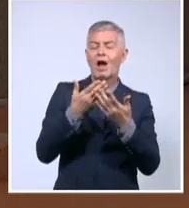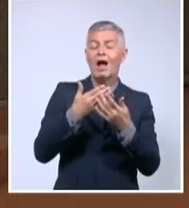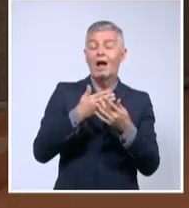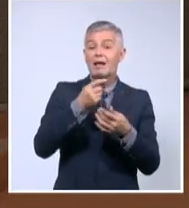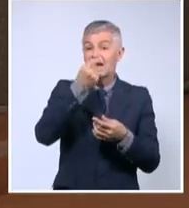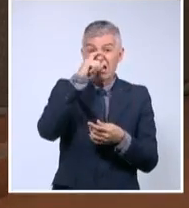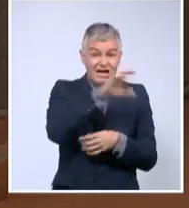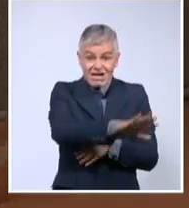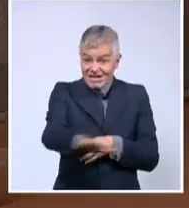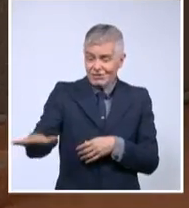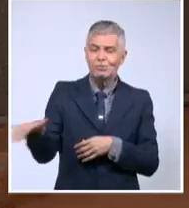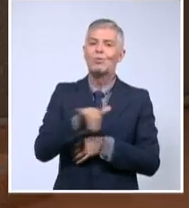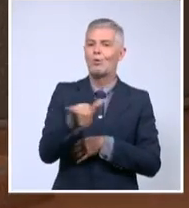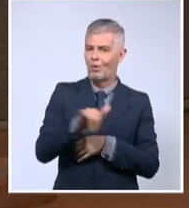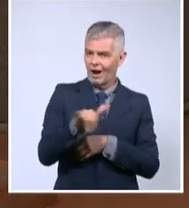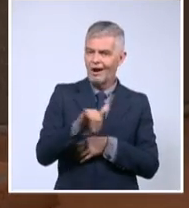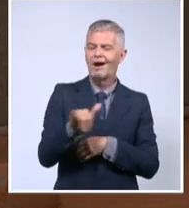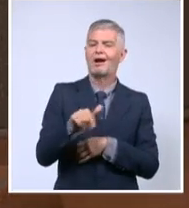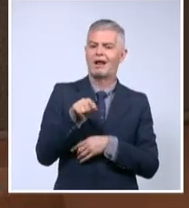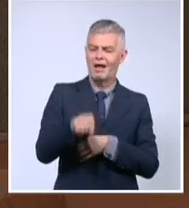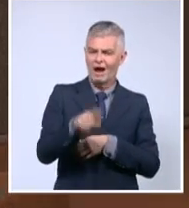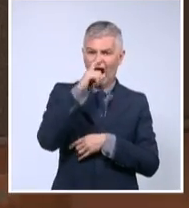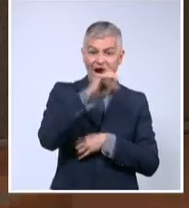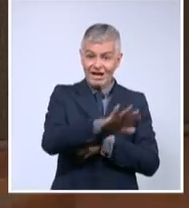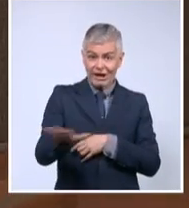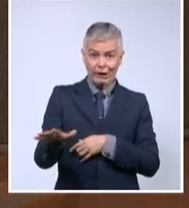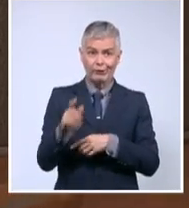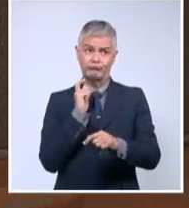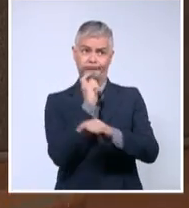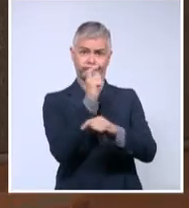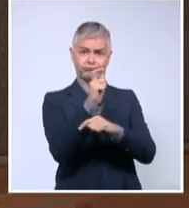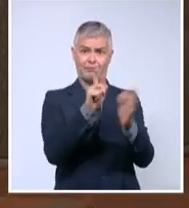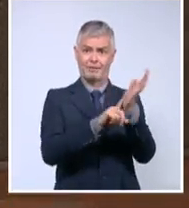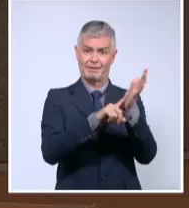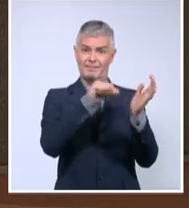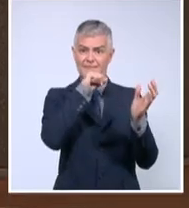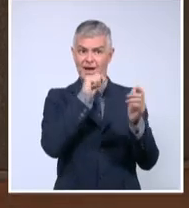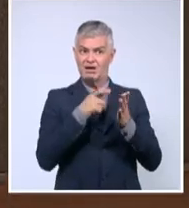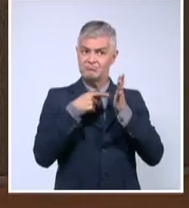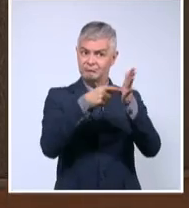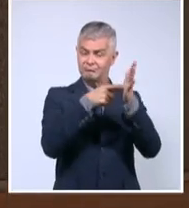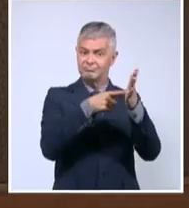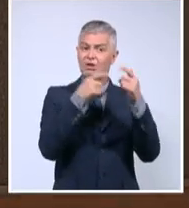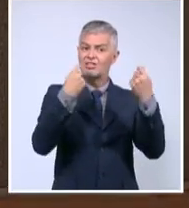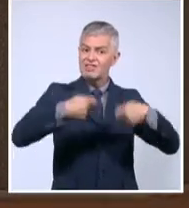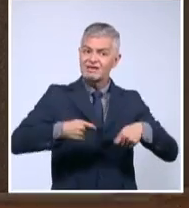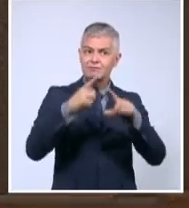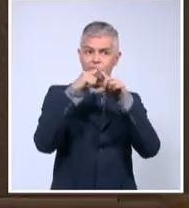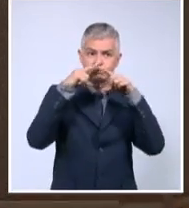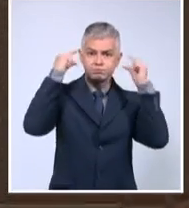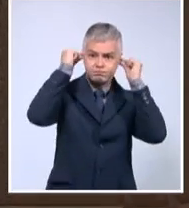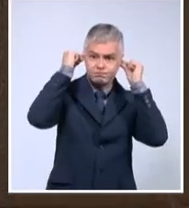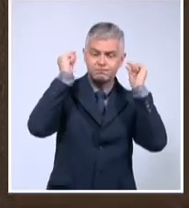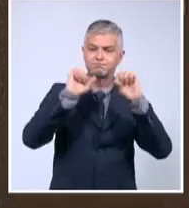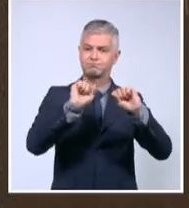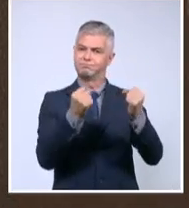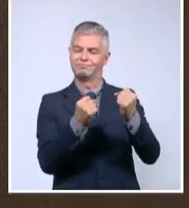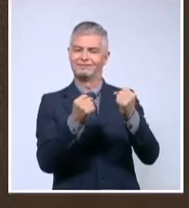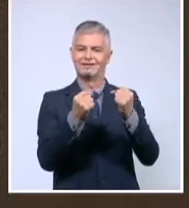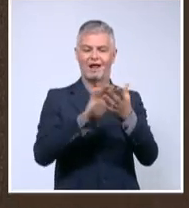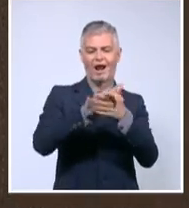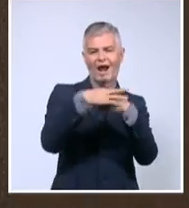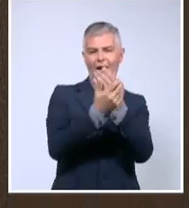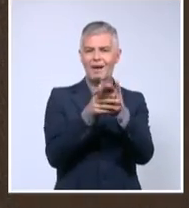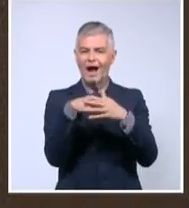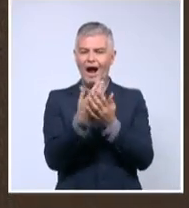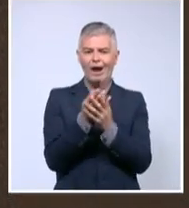lo han sido al transformarse en ejemplares educadores de sus padres en cuanto al uso del nasobuco, el lavado de las manos